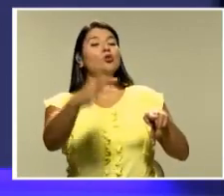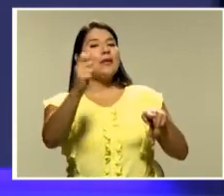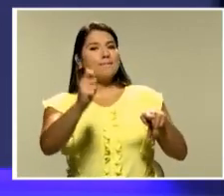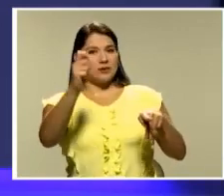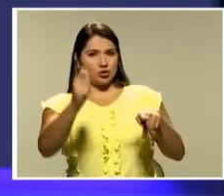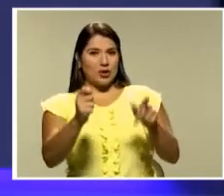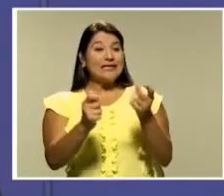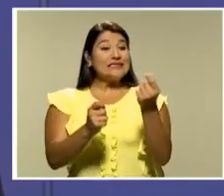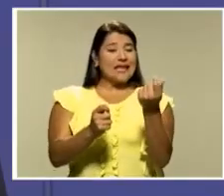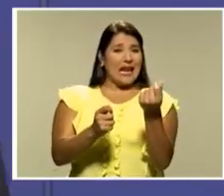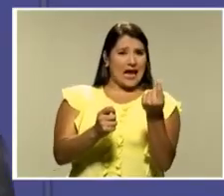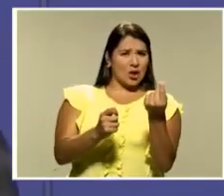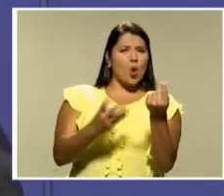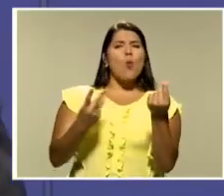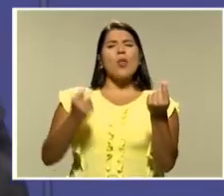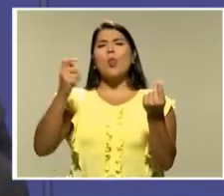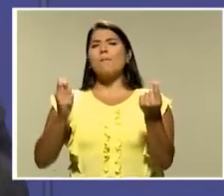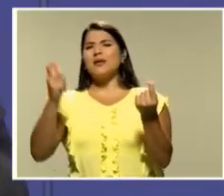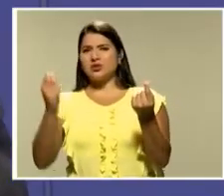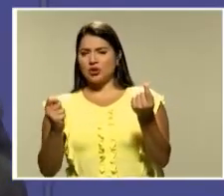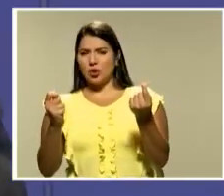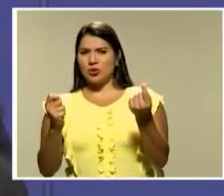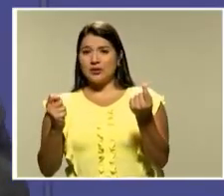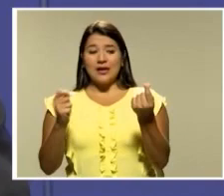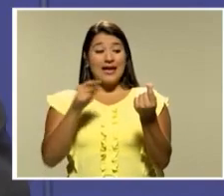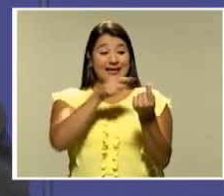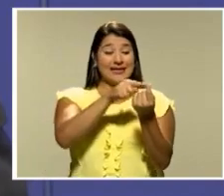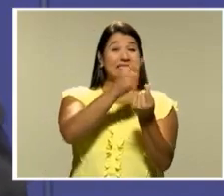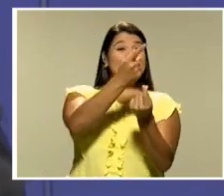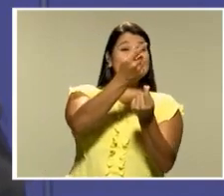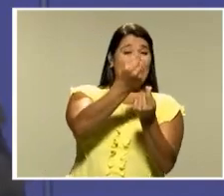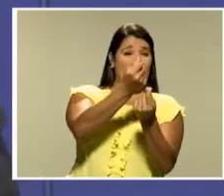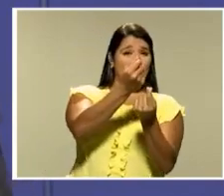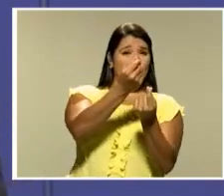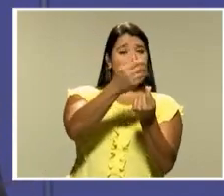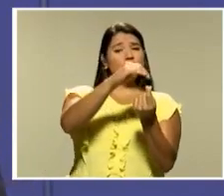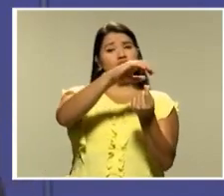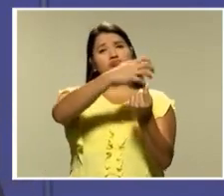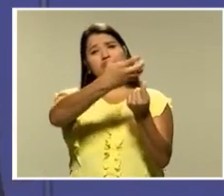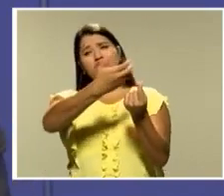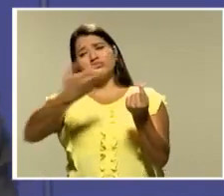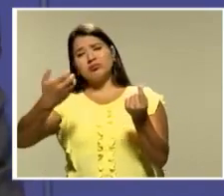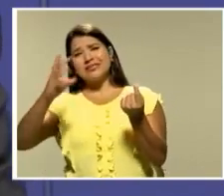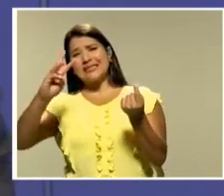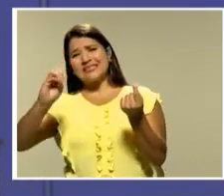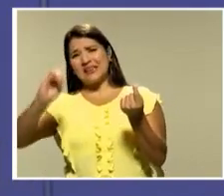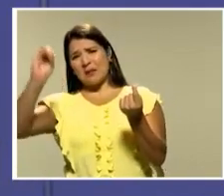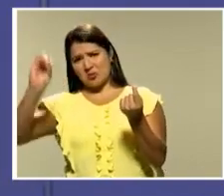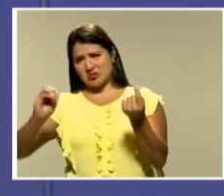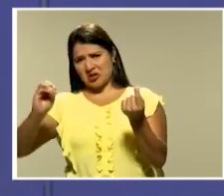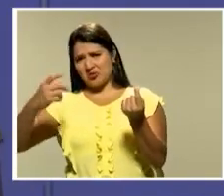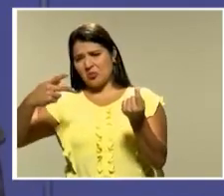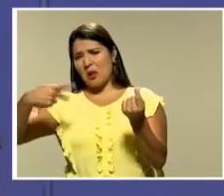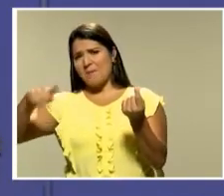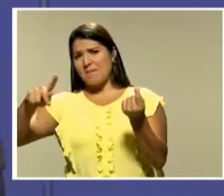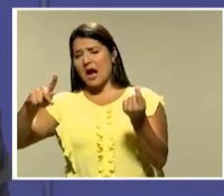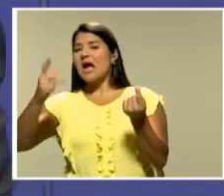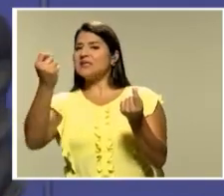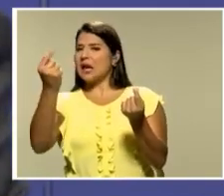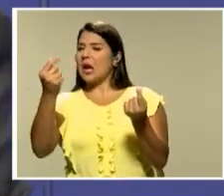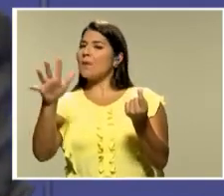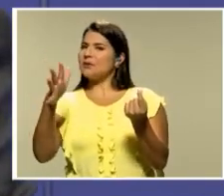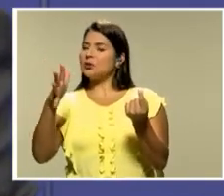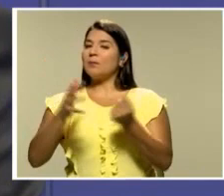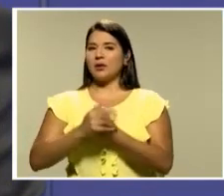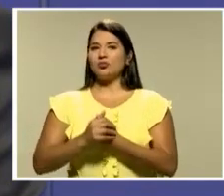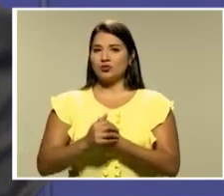cobraba? Aproximadamente un 60% de su salario. Es una buena regla como de promedio,